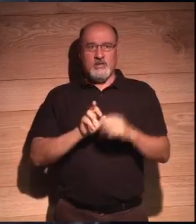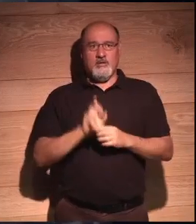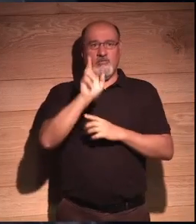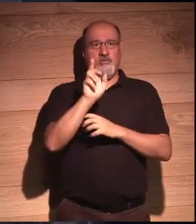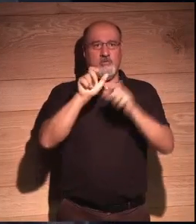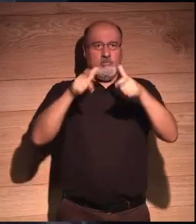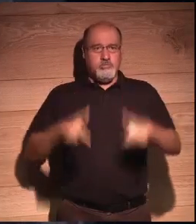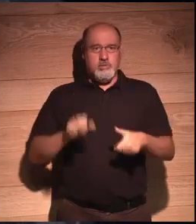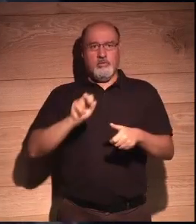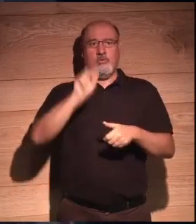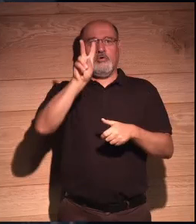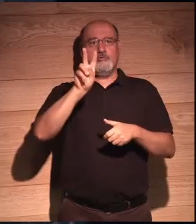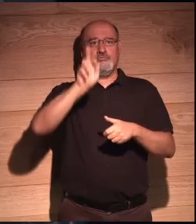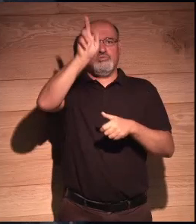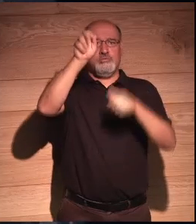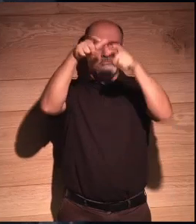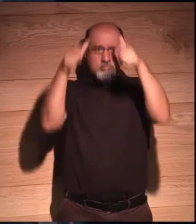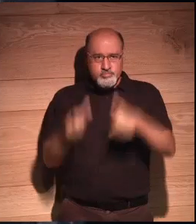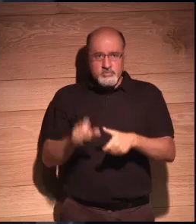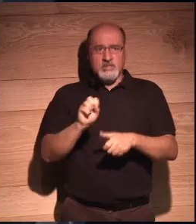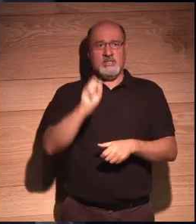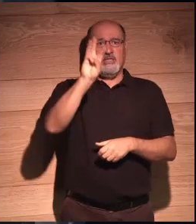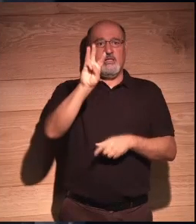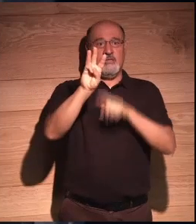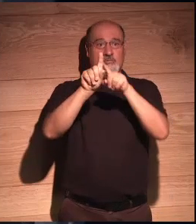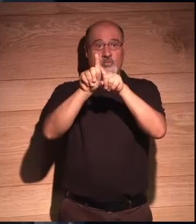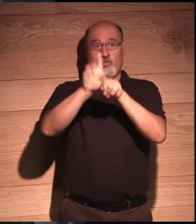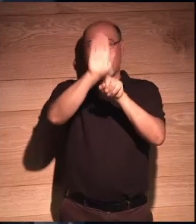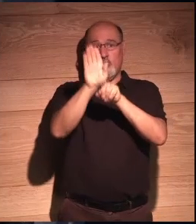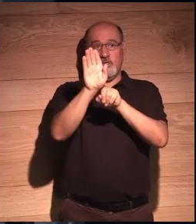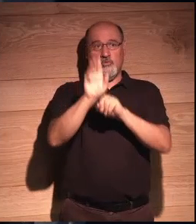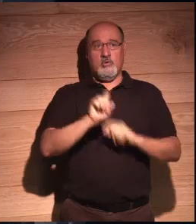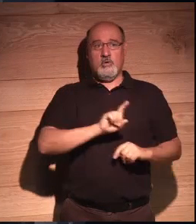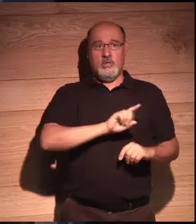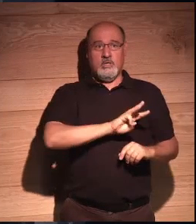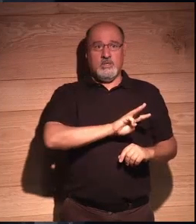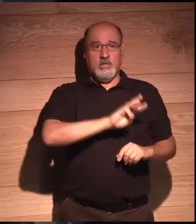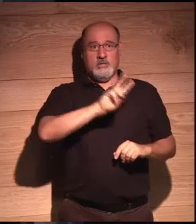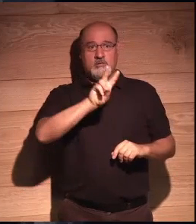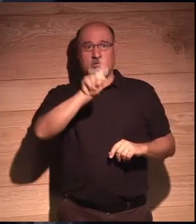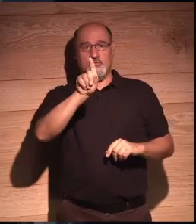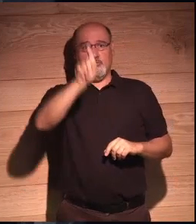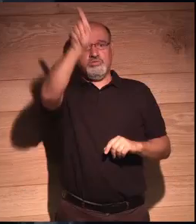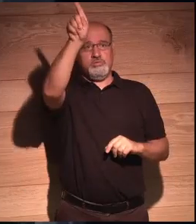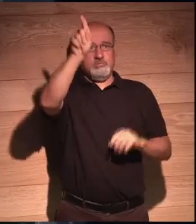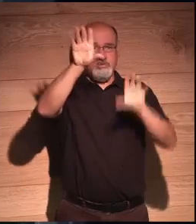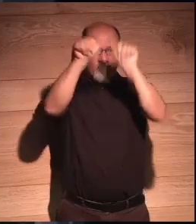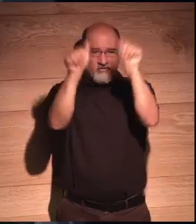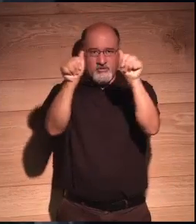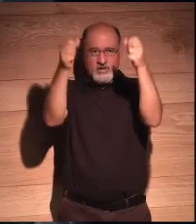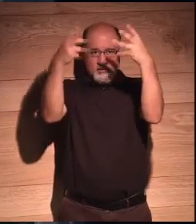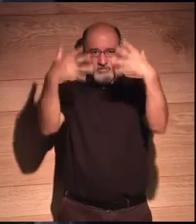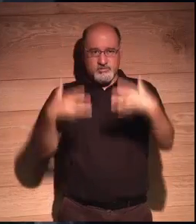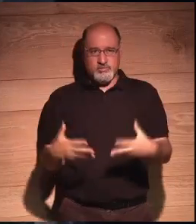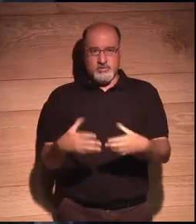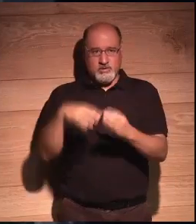fue uno de los grandes logros de la misión Apolo y que permitió poner una gran cantidad de materia. El concepto de